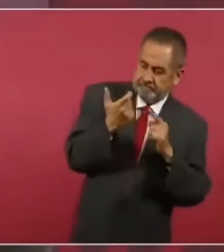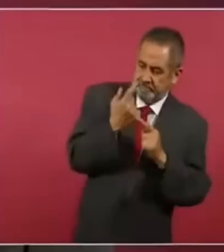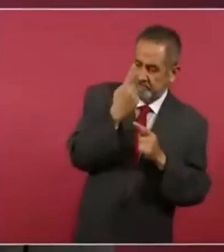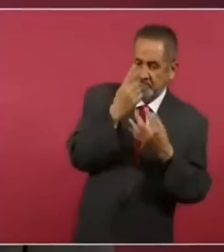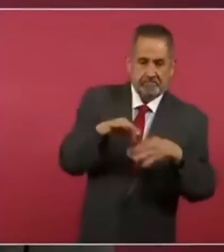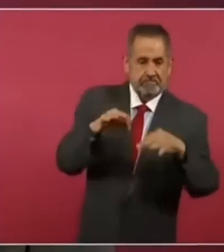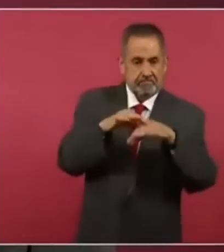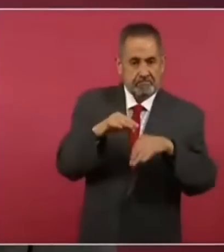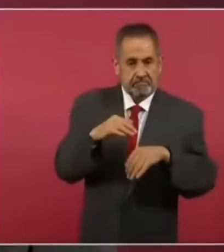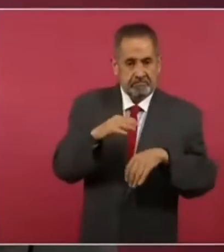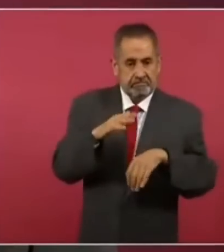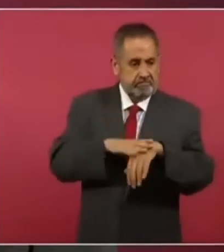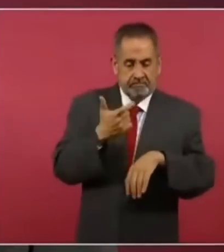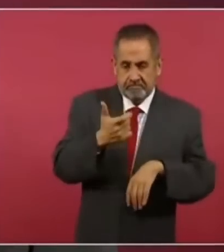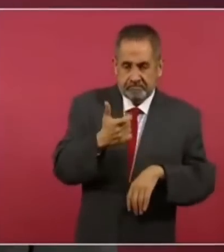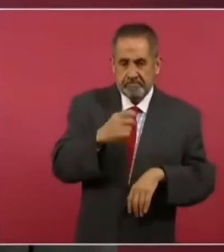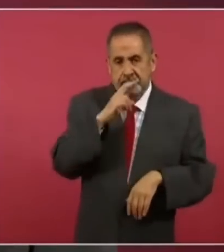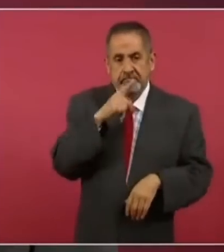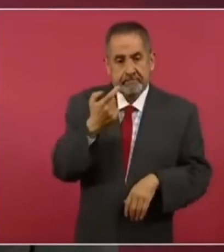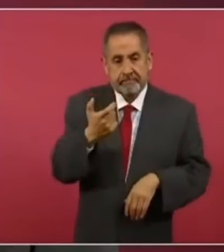lo material.